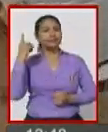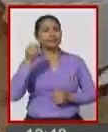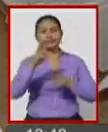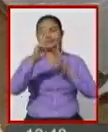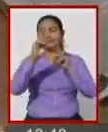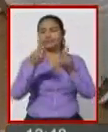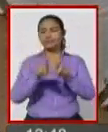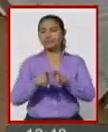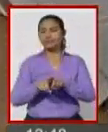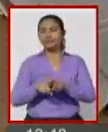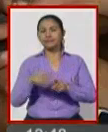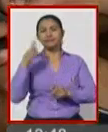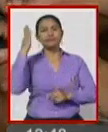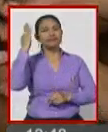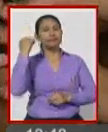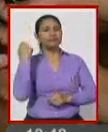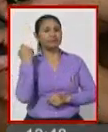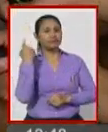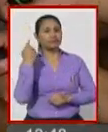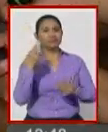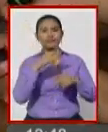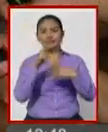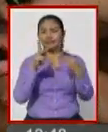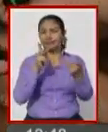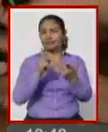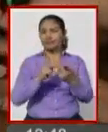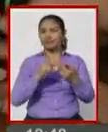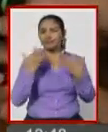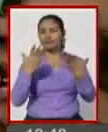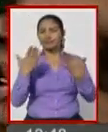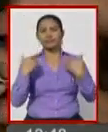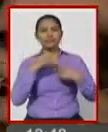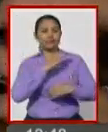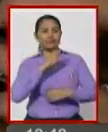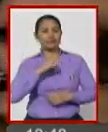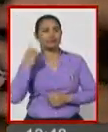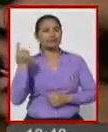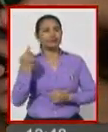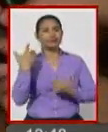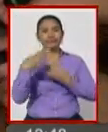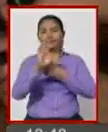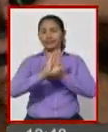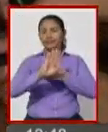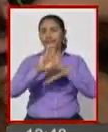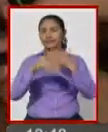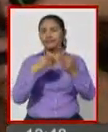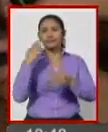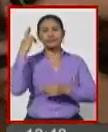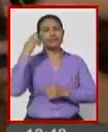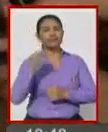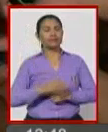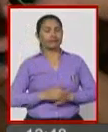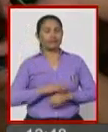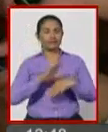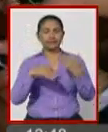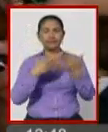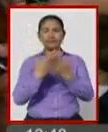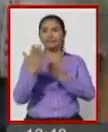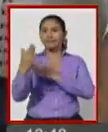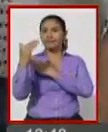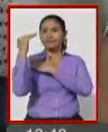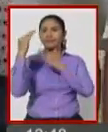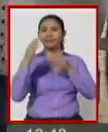el respeto y porque entendemos perfectamente que el comité siempre ha defendido la causa y reivindicaciones